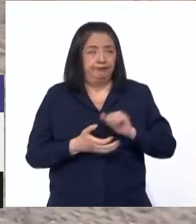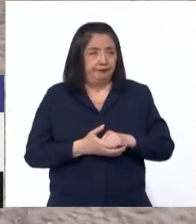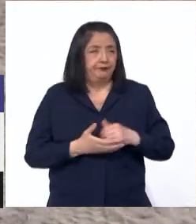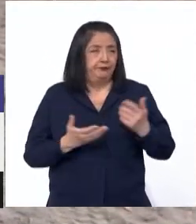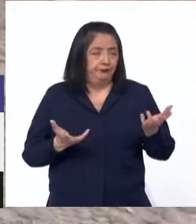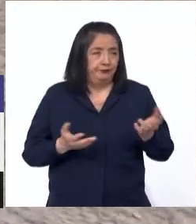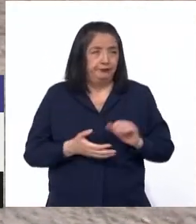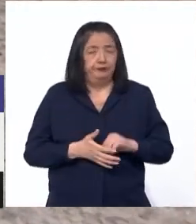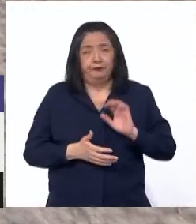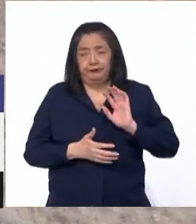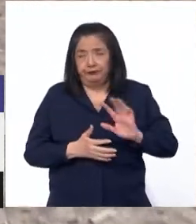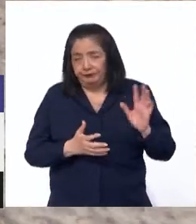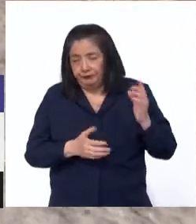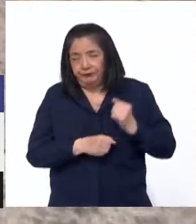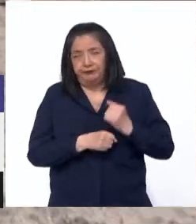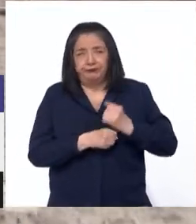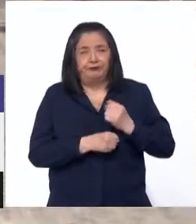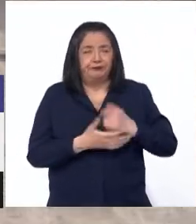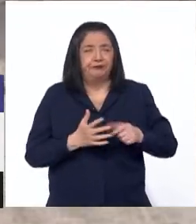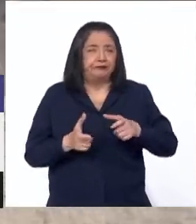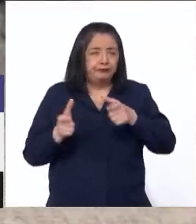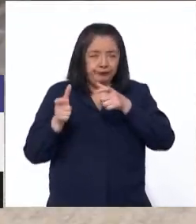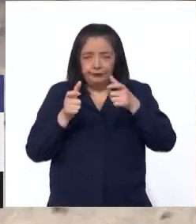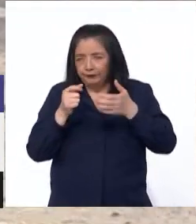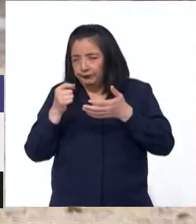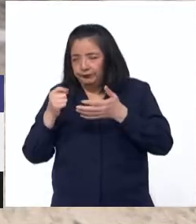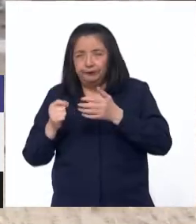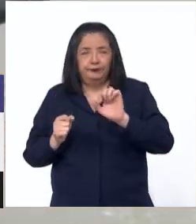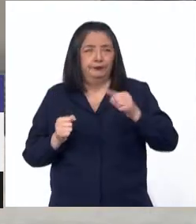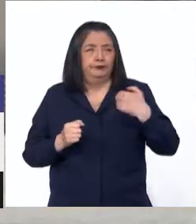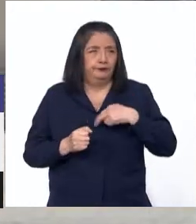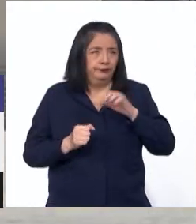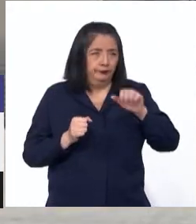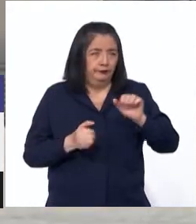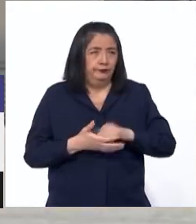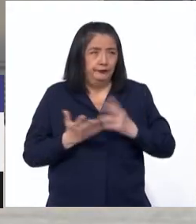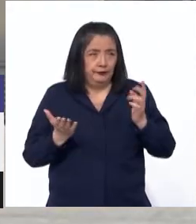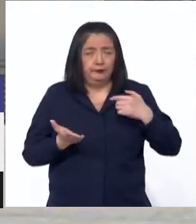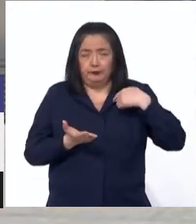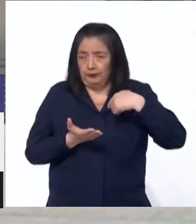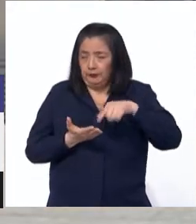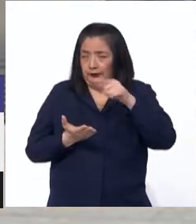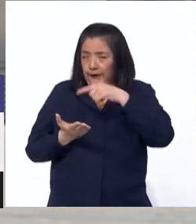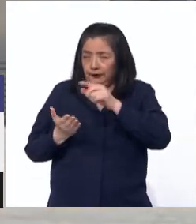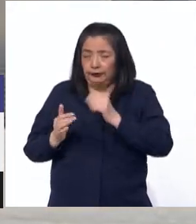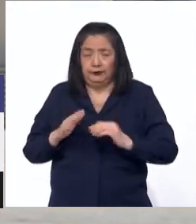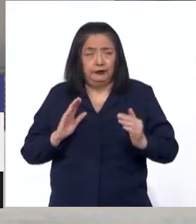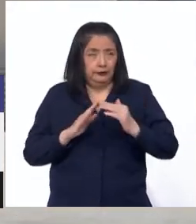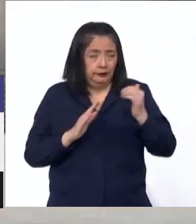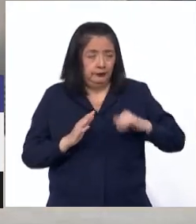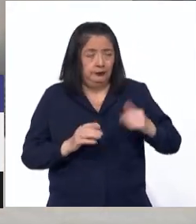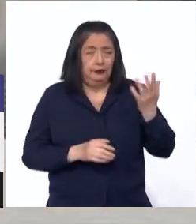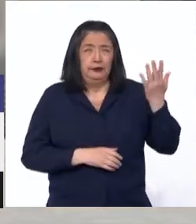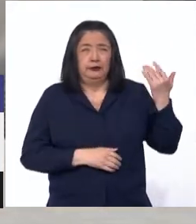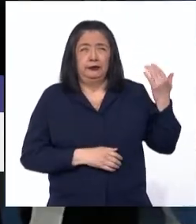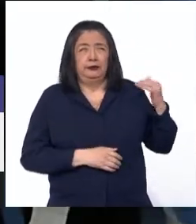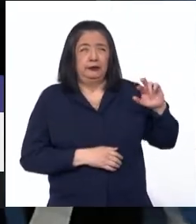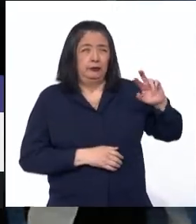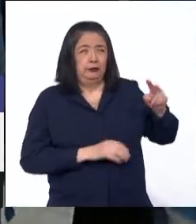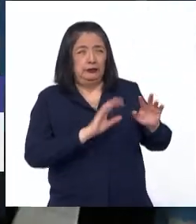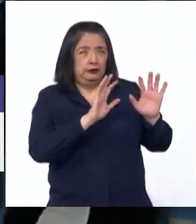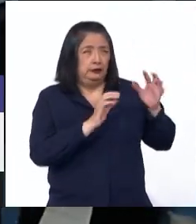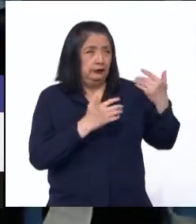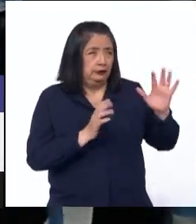o dentro de sus facultades, este control, nosotros hemos emitido ordenanzas municipales. Ya desde el año 2010 existía